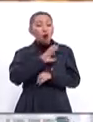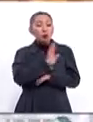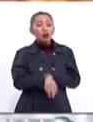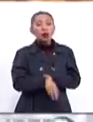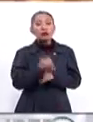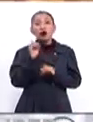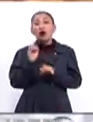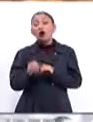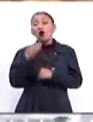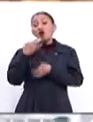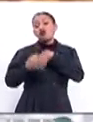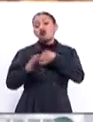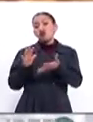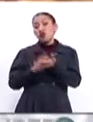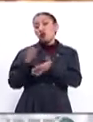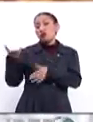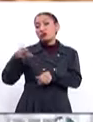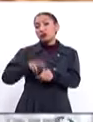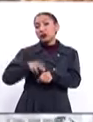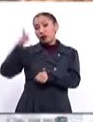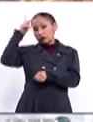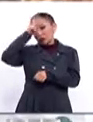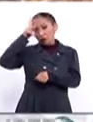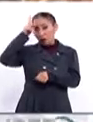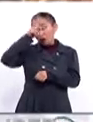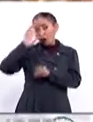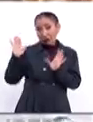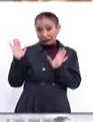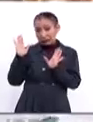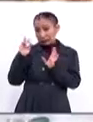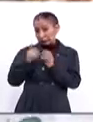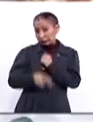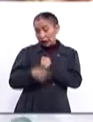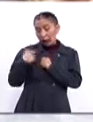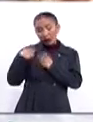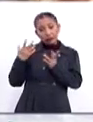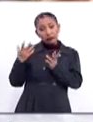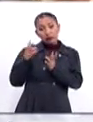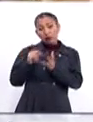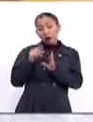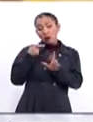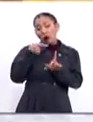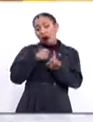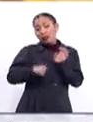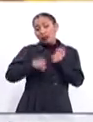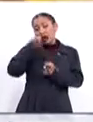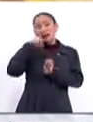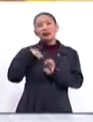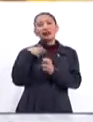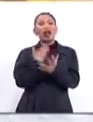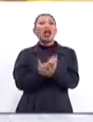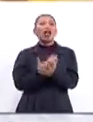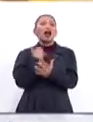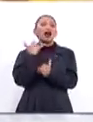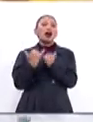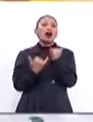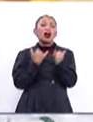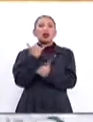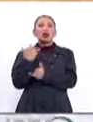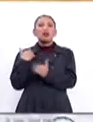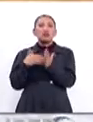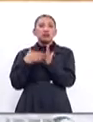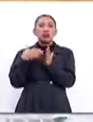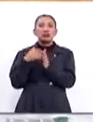o terminan procesados o en hospitales psiquiátricos. Es decir, ninguno de ellos va a llegar a cierta edad y se va a retirar a jugar con sus viejecitos